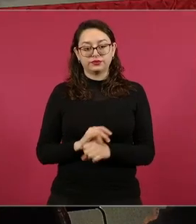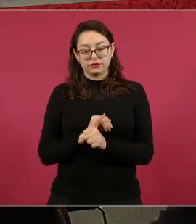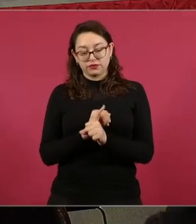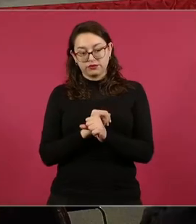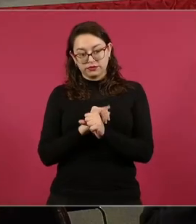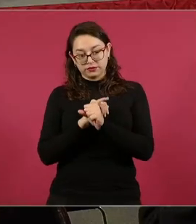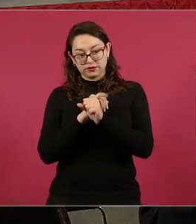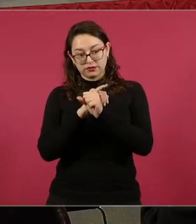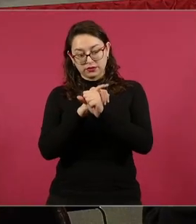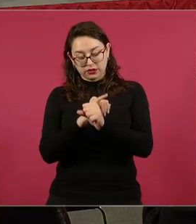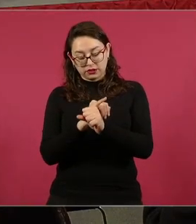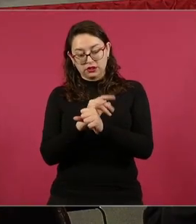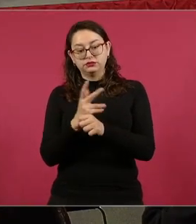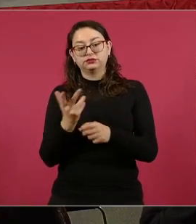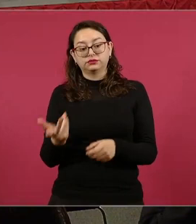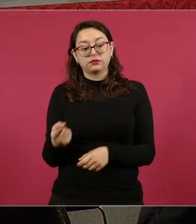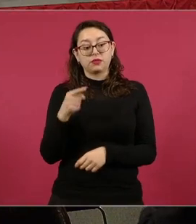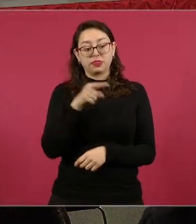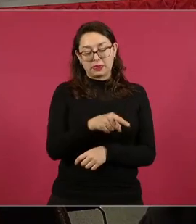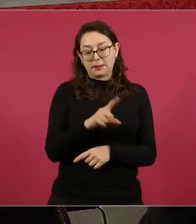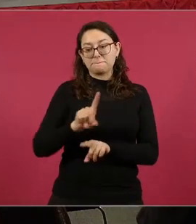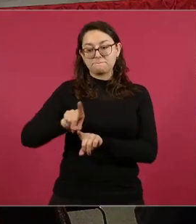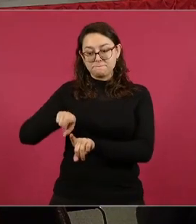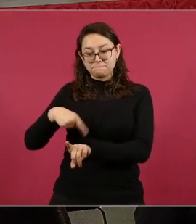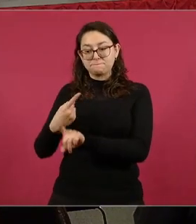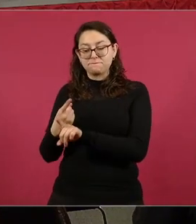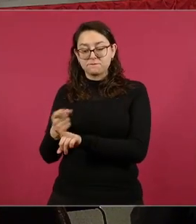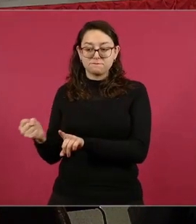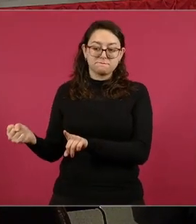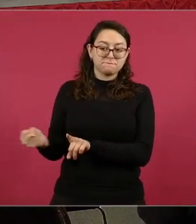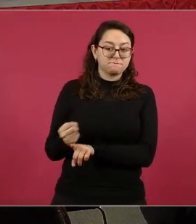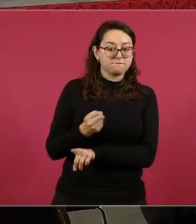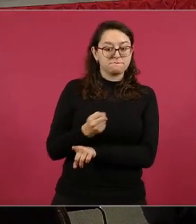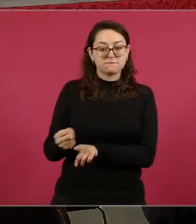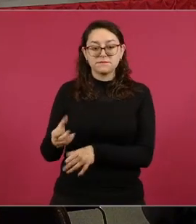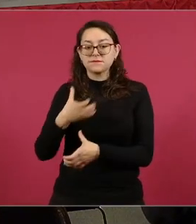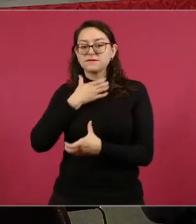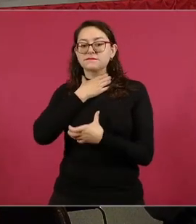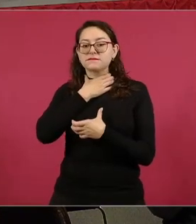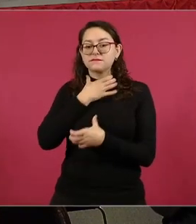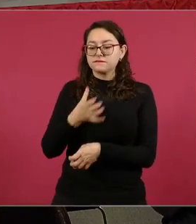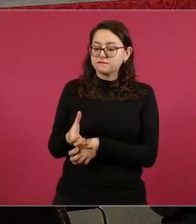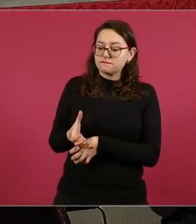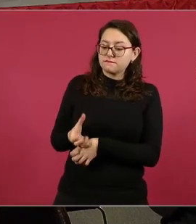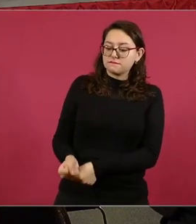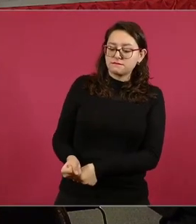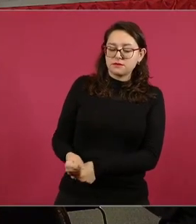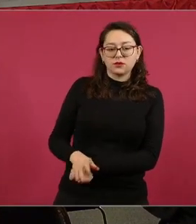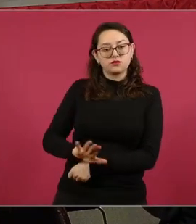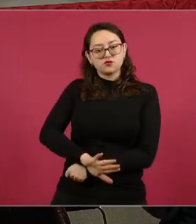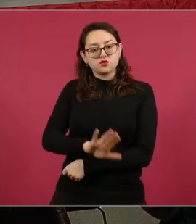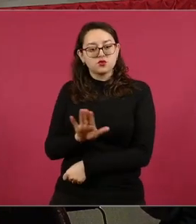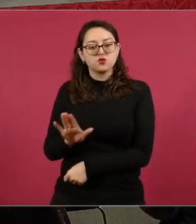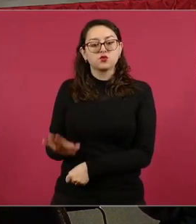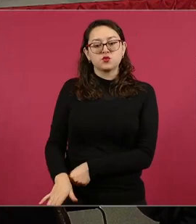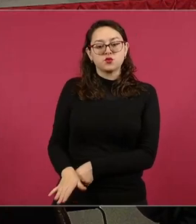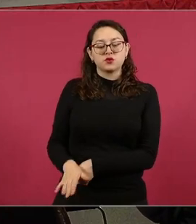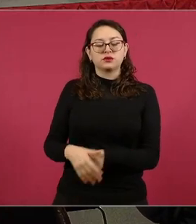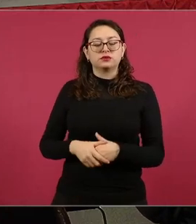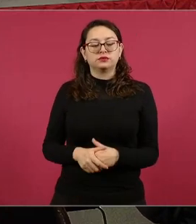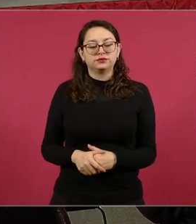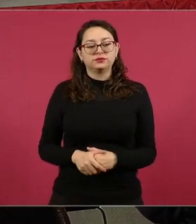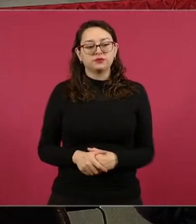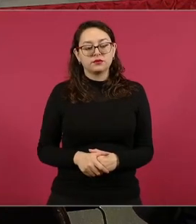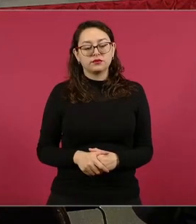investigación, Omar N. agredió física y sexualmente a la víctima para luego estrangularla en la localidad de Rincón de los